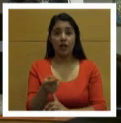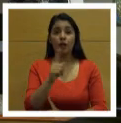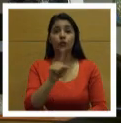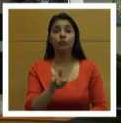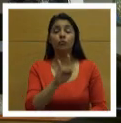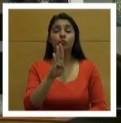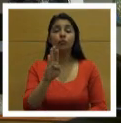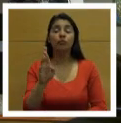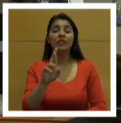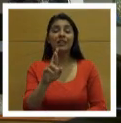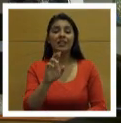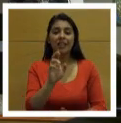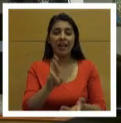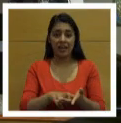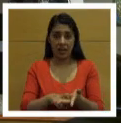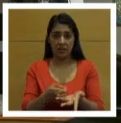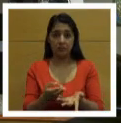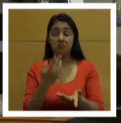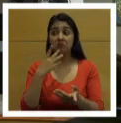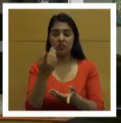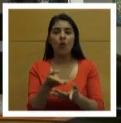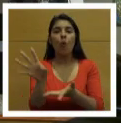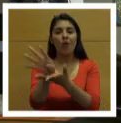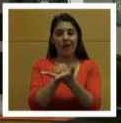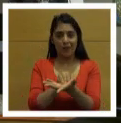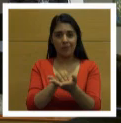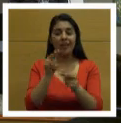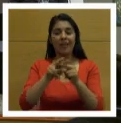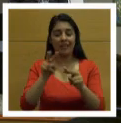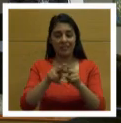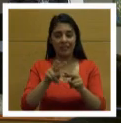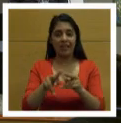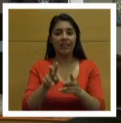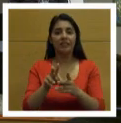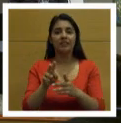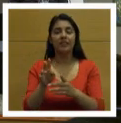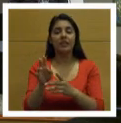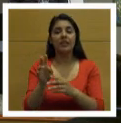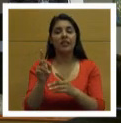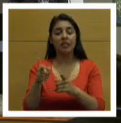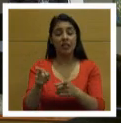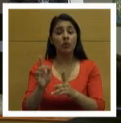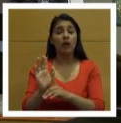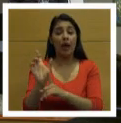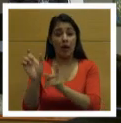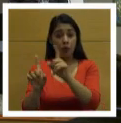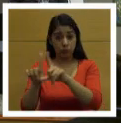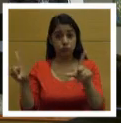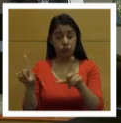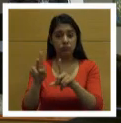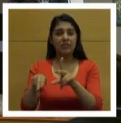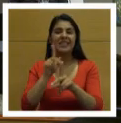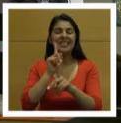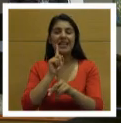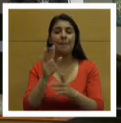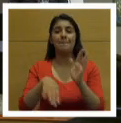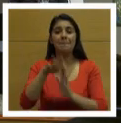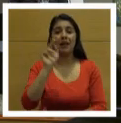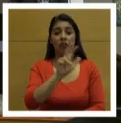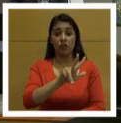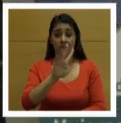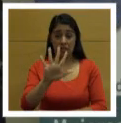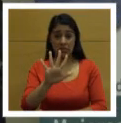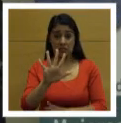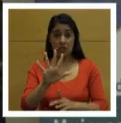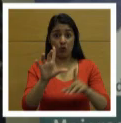de la obra que se encuentra en exposición permanente en el Centro de Justicia de Santiago y que consta de una secuencia compuesta por más de 85